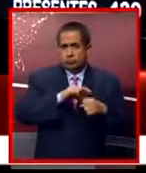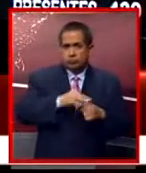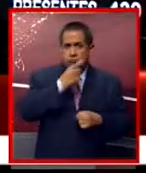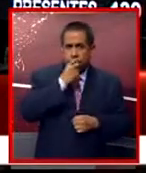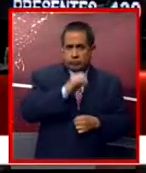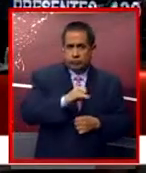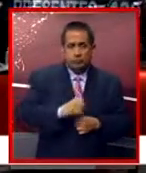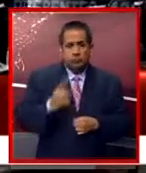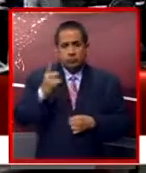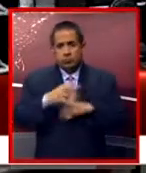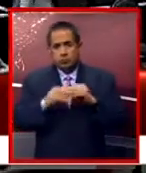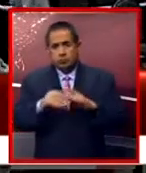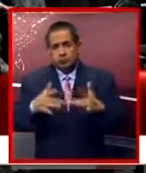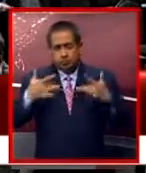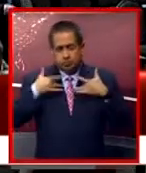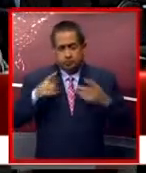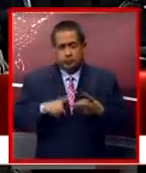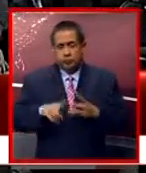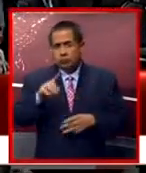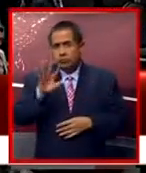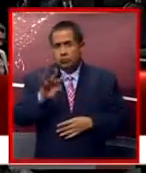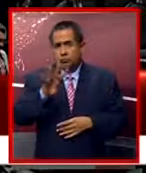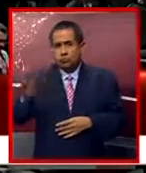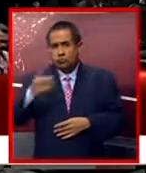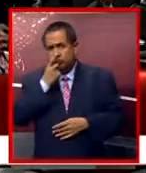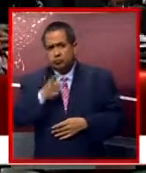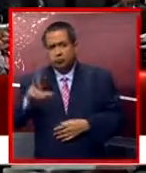favor, una abstención y 44 en contra.